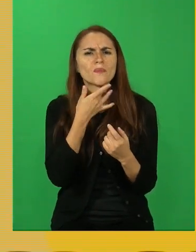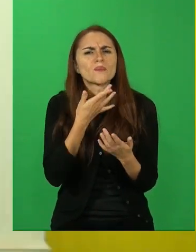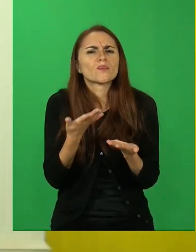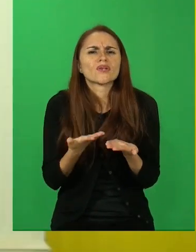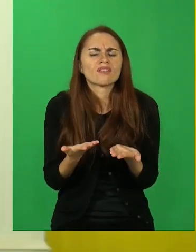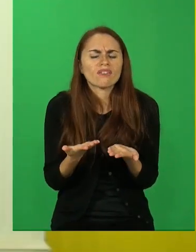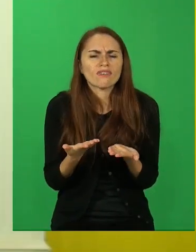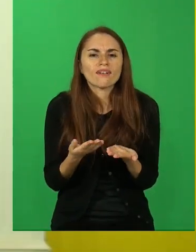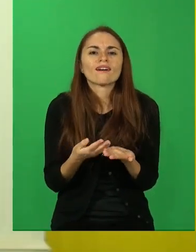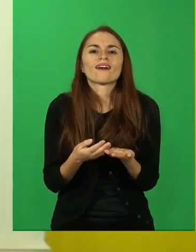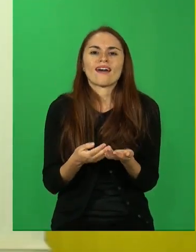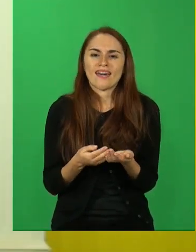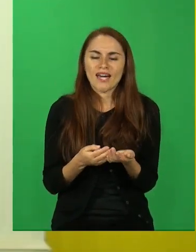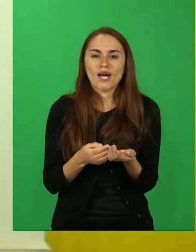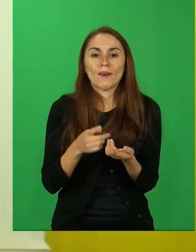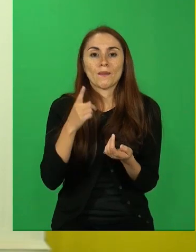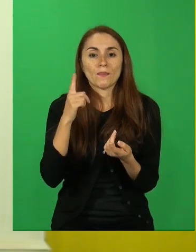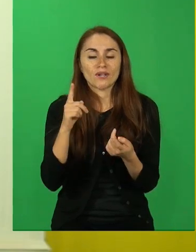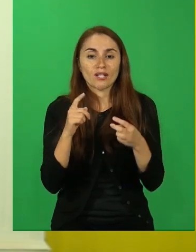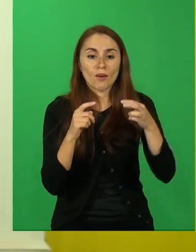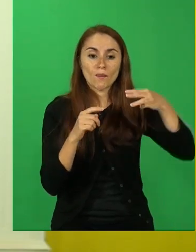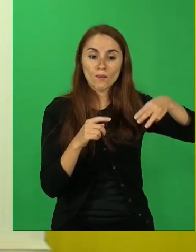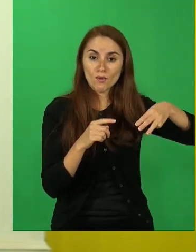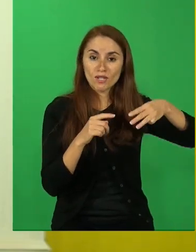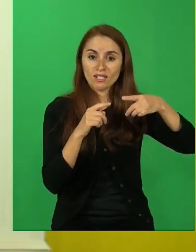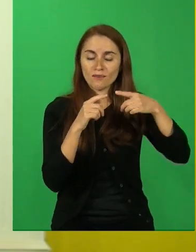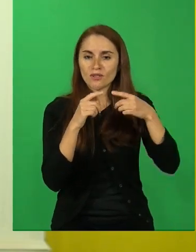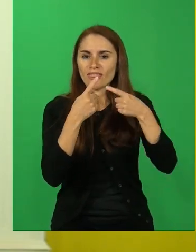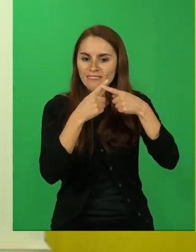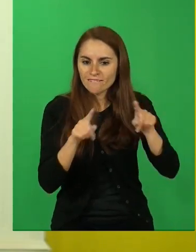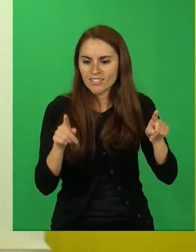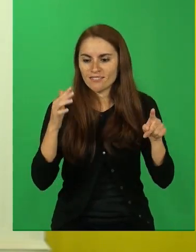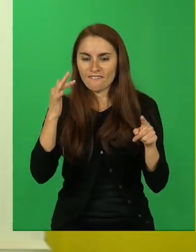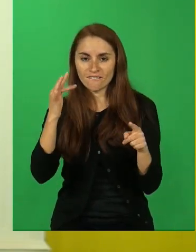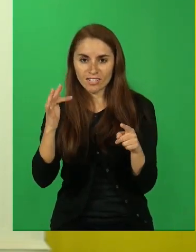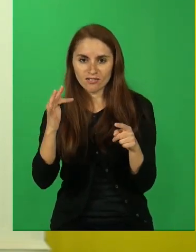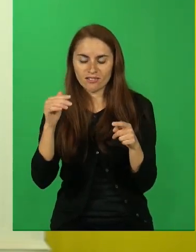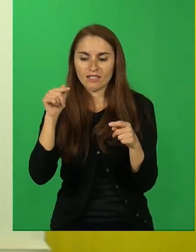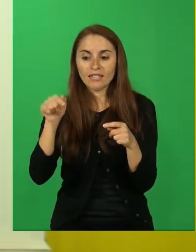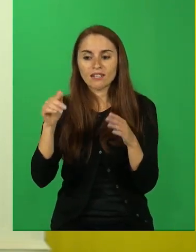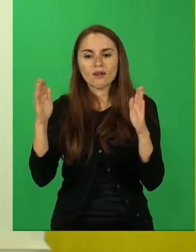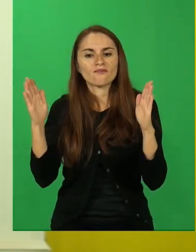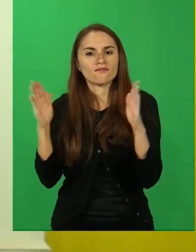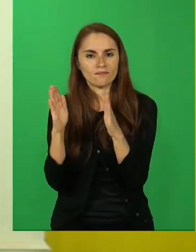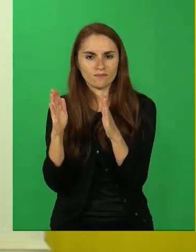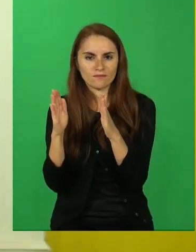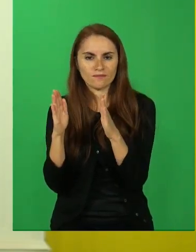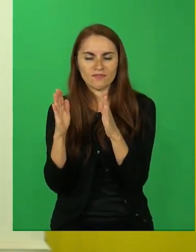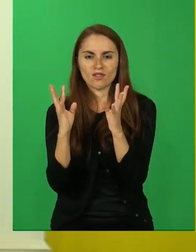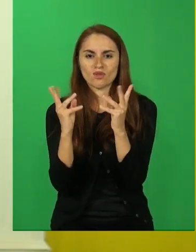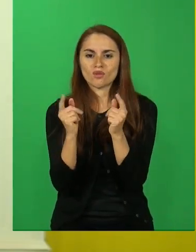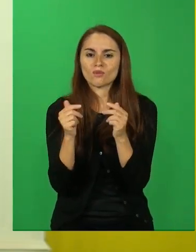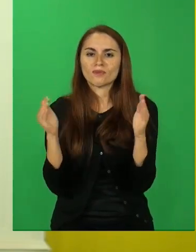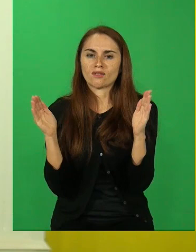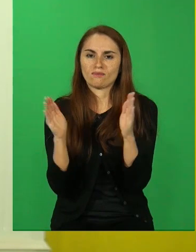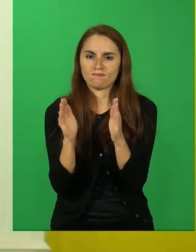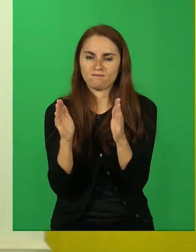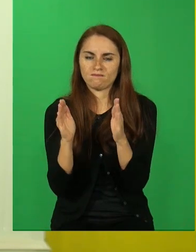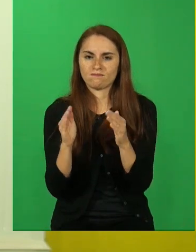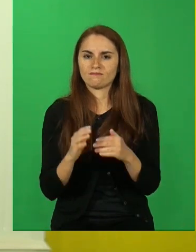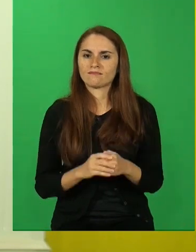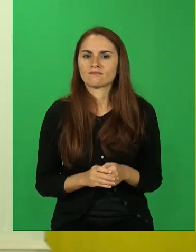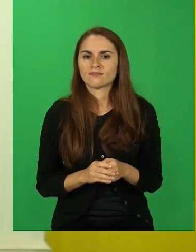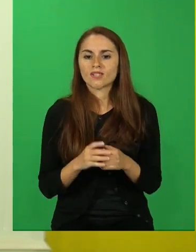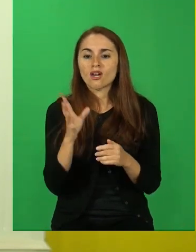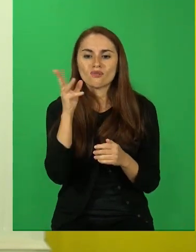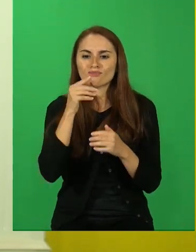suspensivos. ¿Por qué? Porque a diferencia de los múltiplos, los factores son finitos. ¿Qué significa eso? Muy bien, que